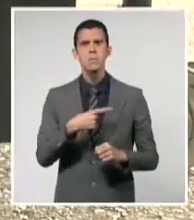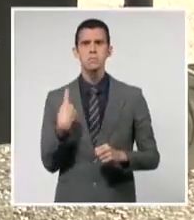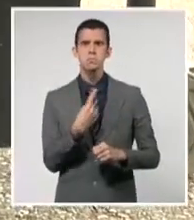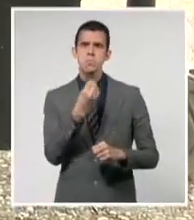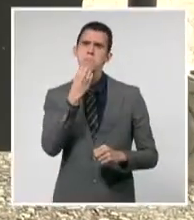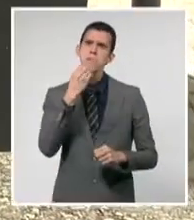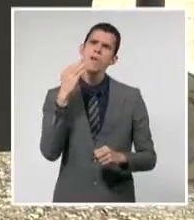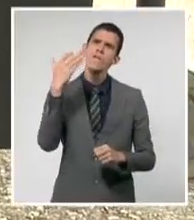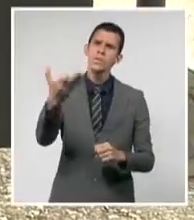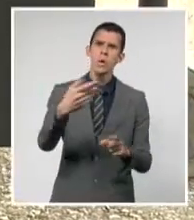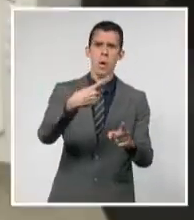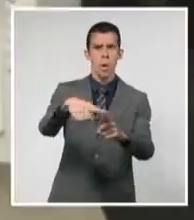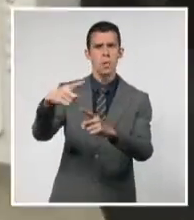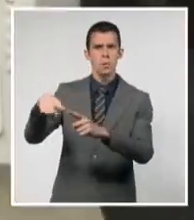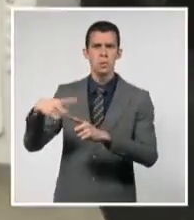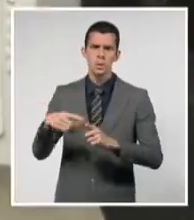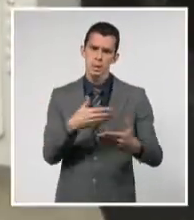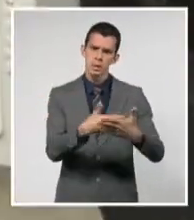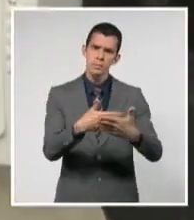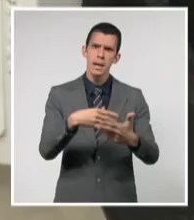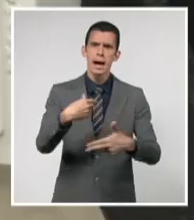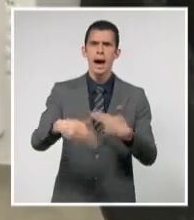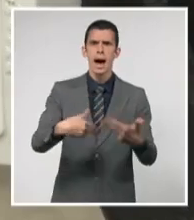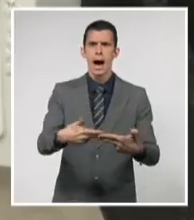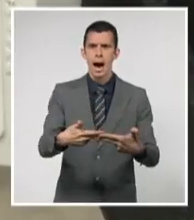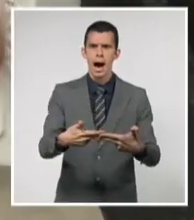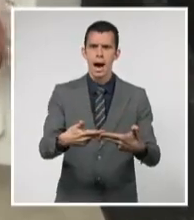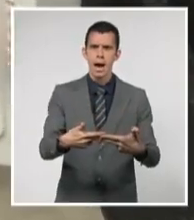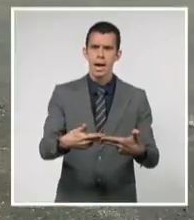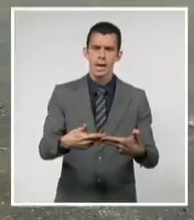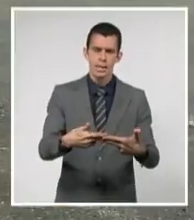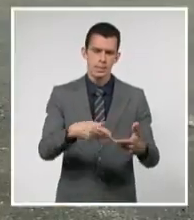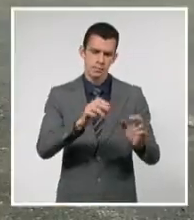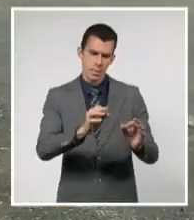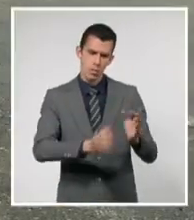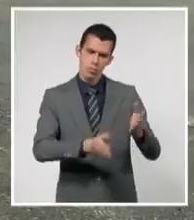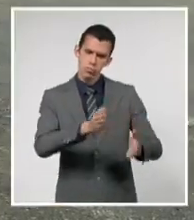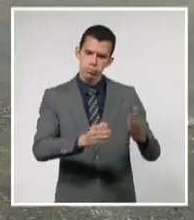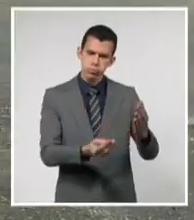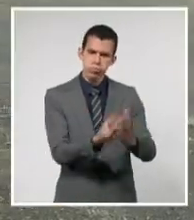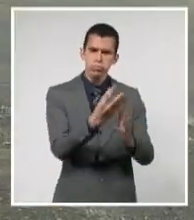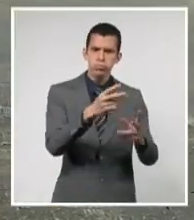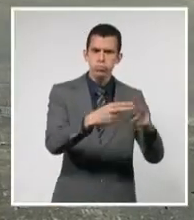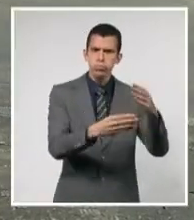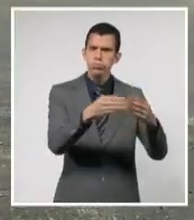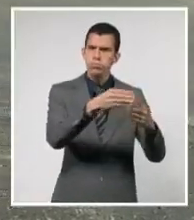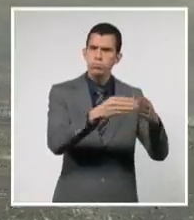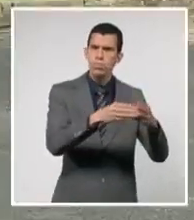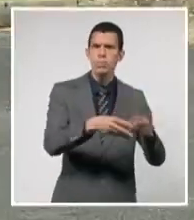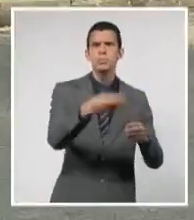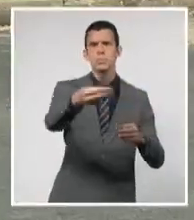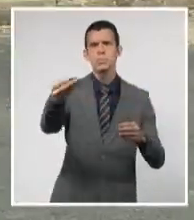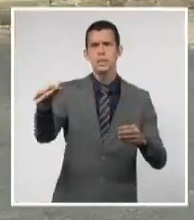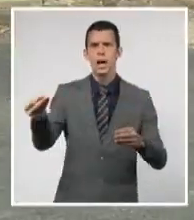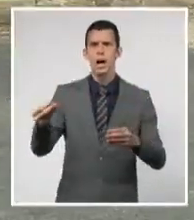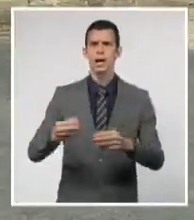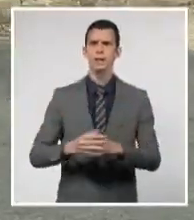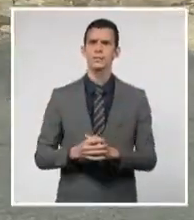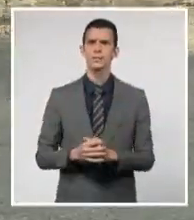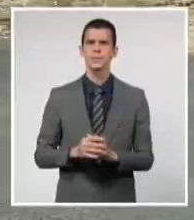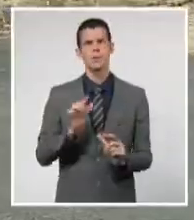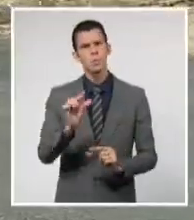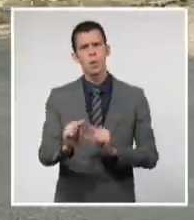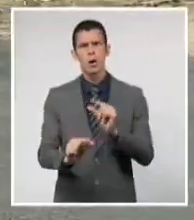de su condición de prototipo en desarrollo, o sea que es un robot sujeto a mejoras, Palmiche Galeno Plus abre nuevas posibilidades